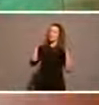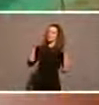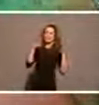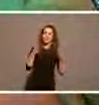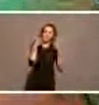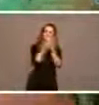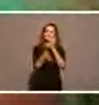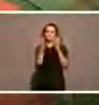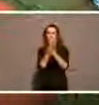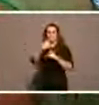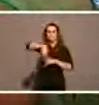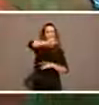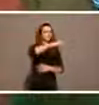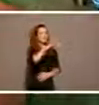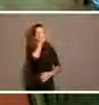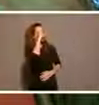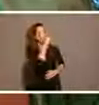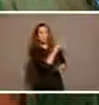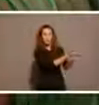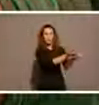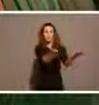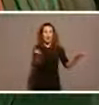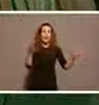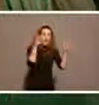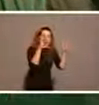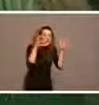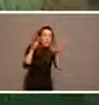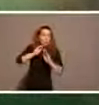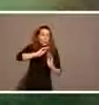Pa' que lo escuchen tus